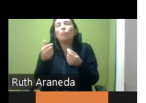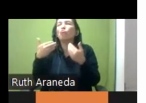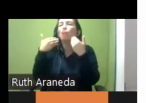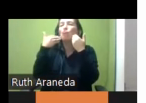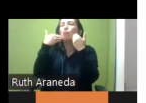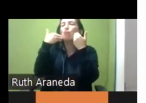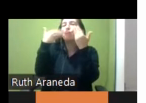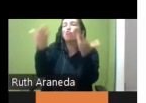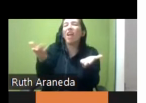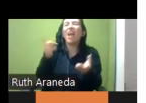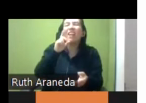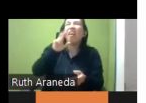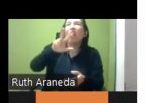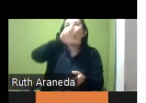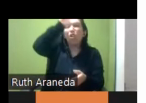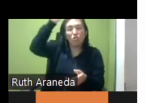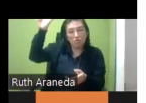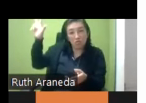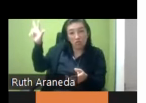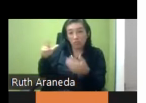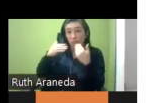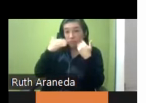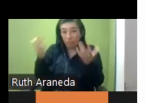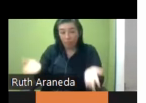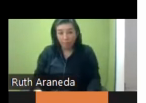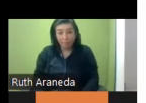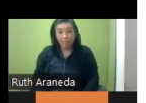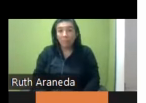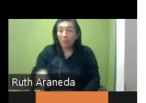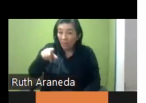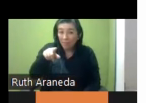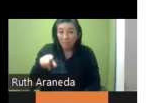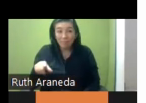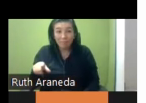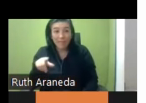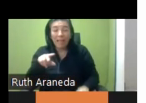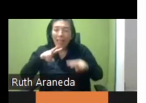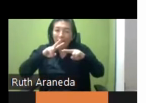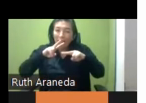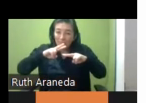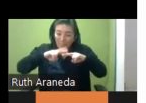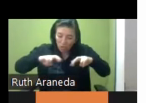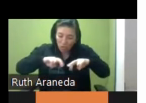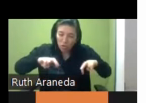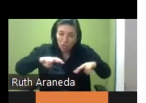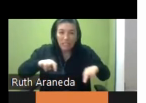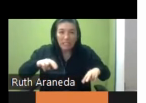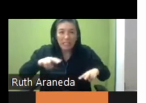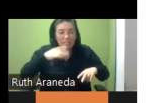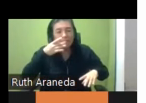a las deidades. Bueno, la arqueología también aborda,